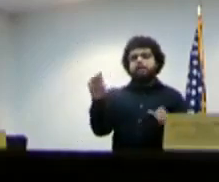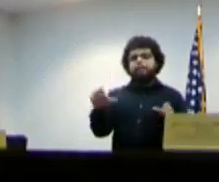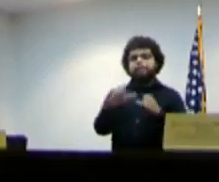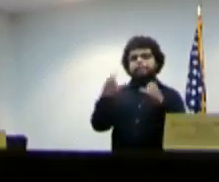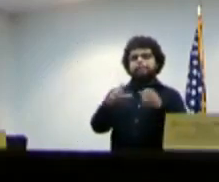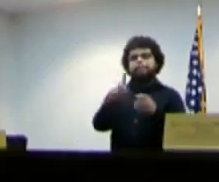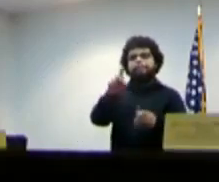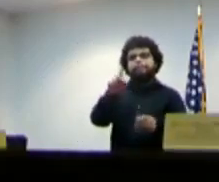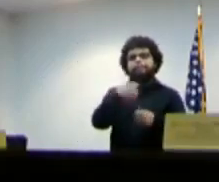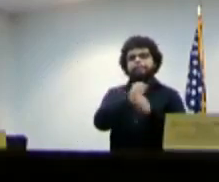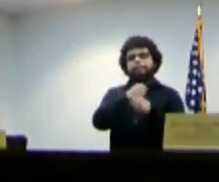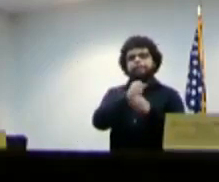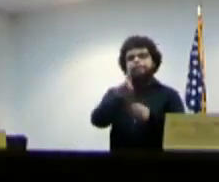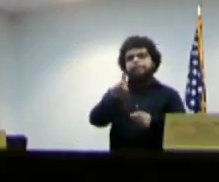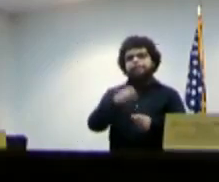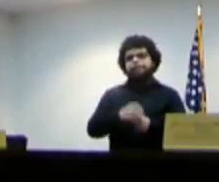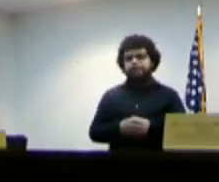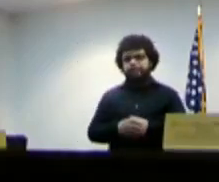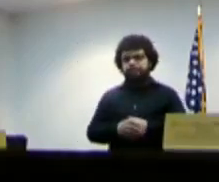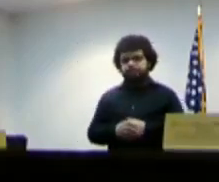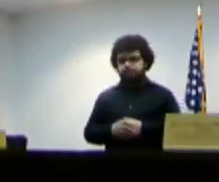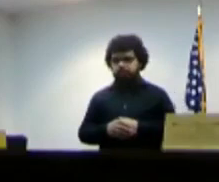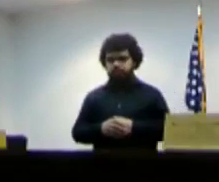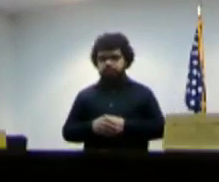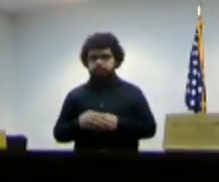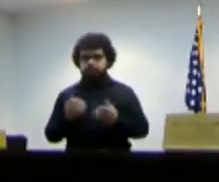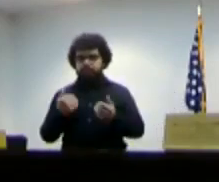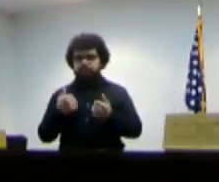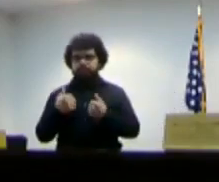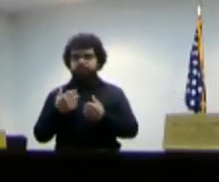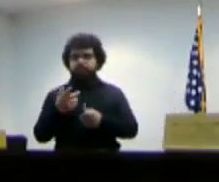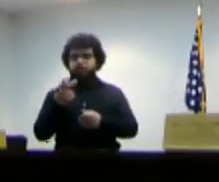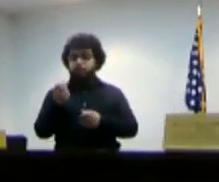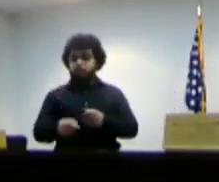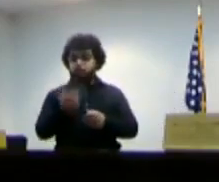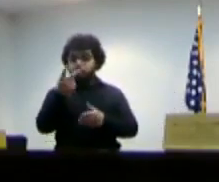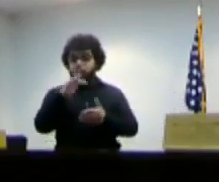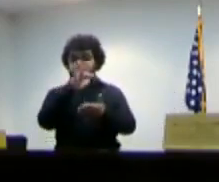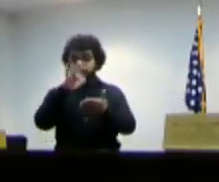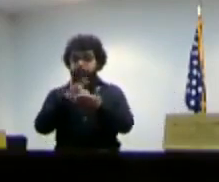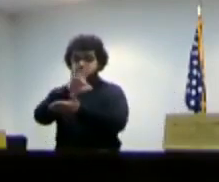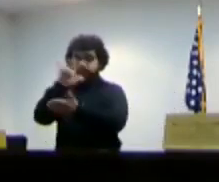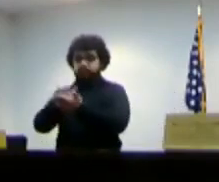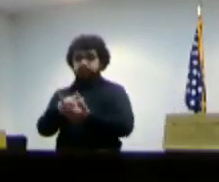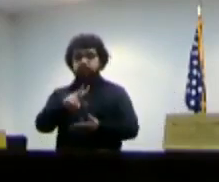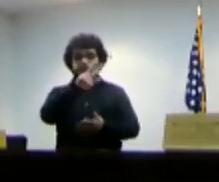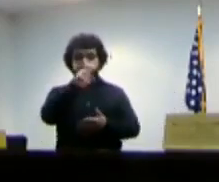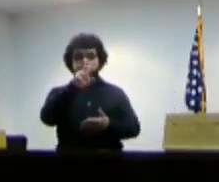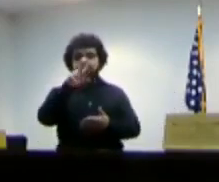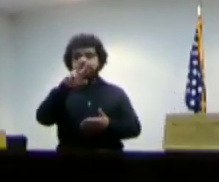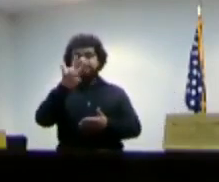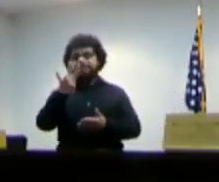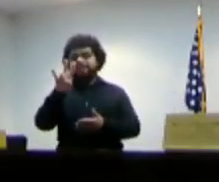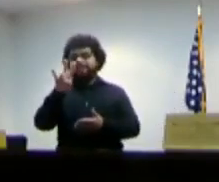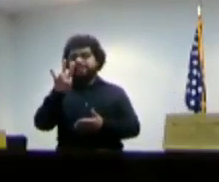AES tiene dos unidades de 227 megavatios. 450. Todo el tiempo operando, o sea que estamos